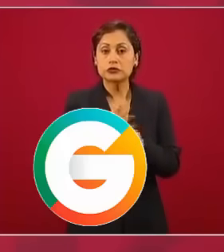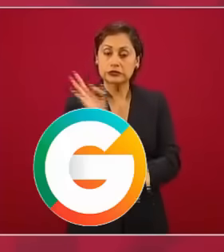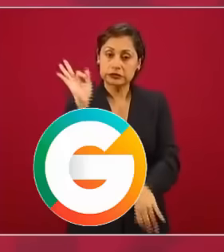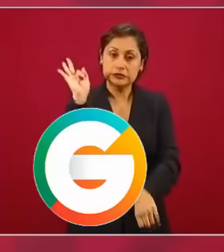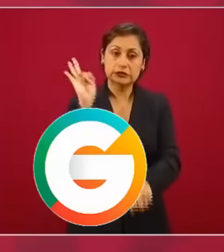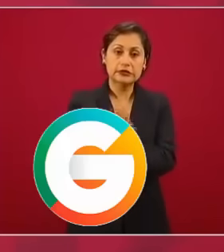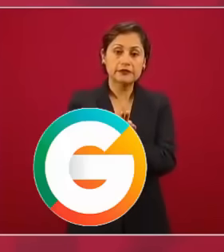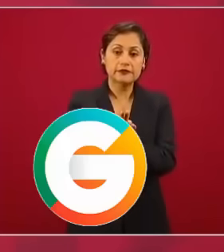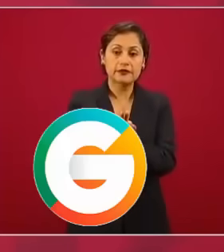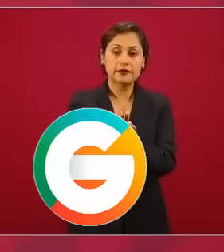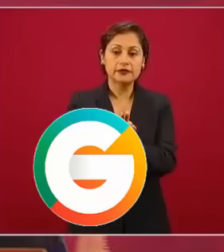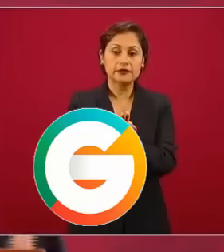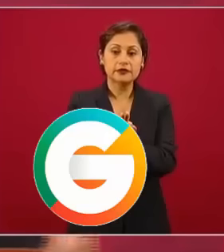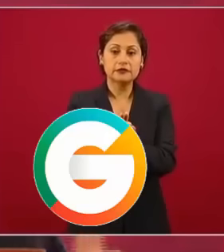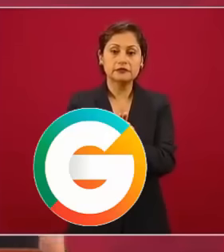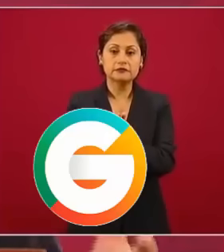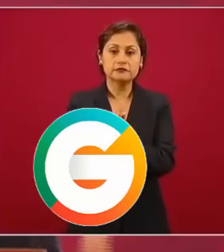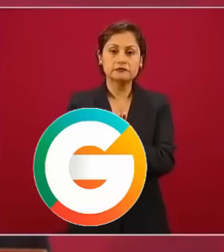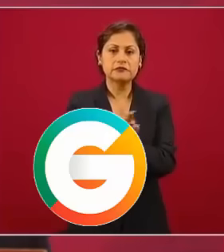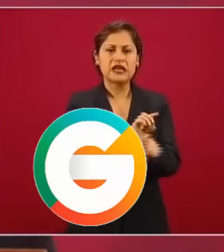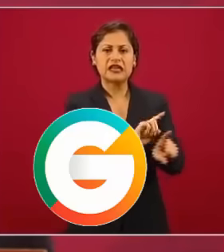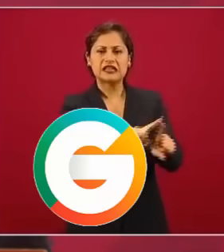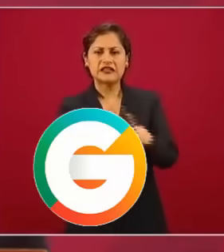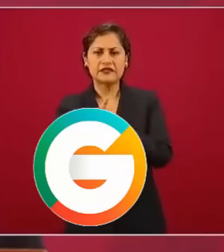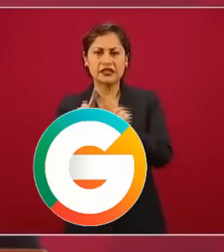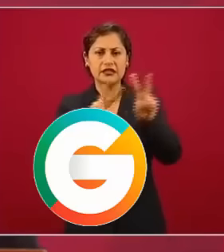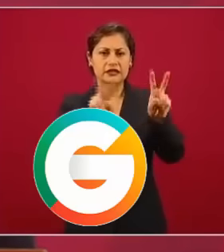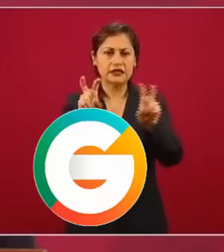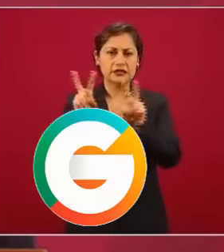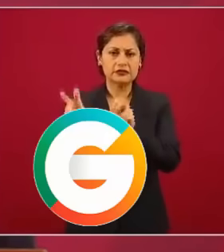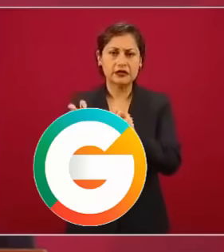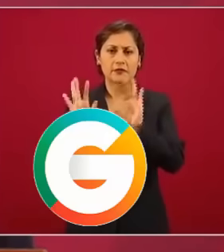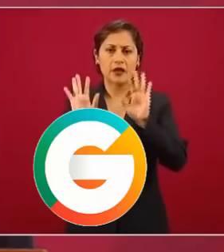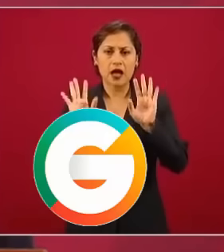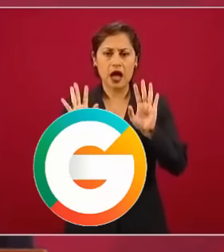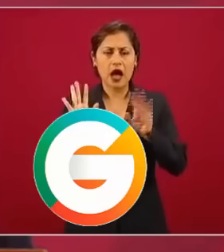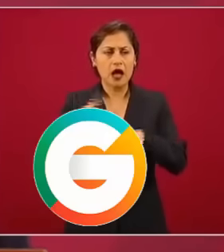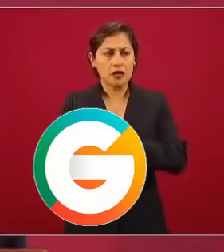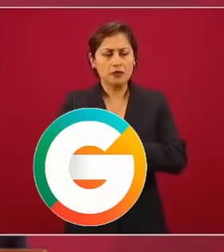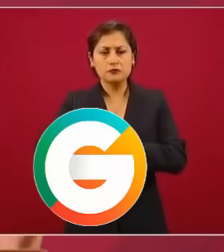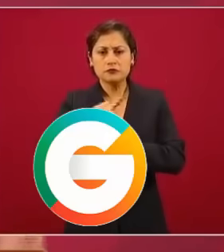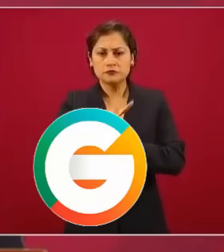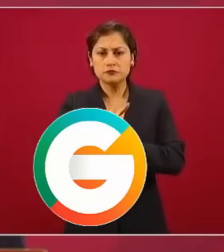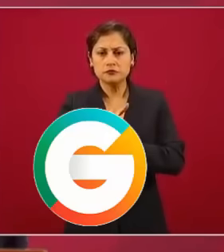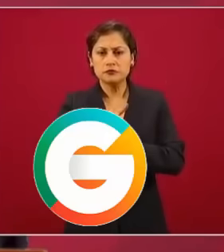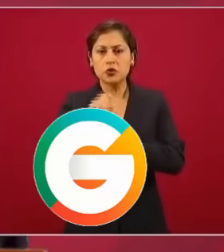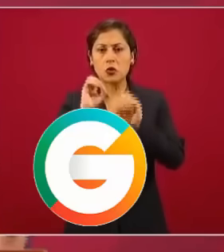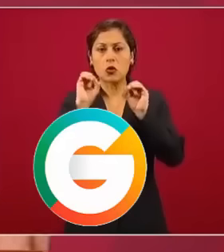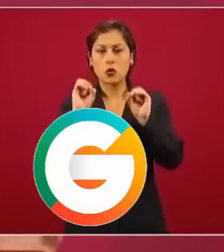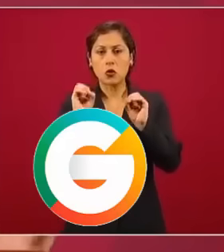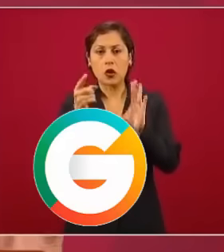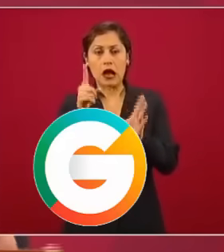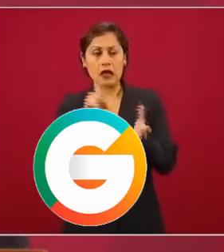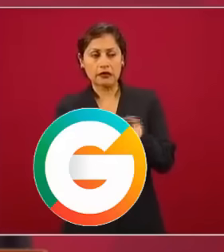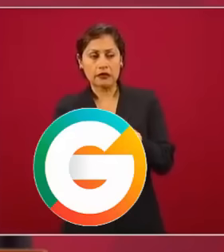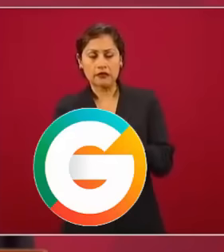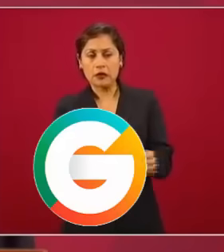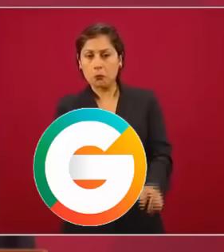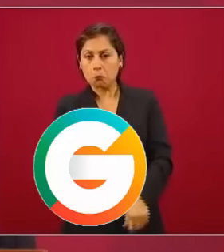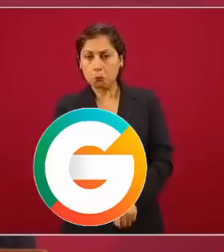de las distintas causas, o presuntos o